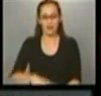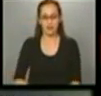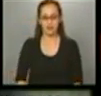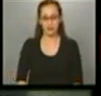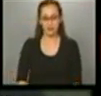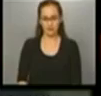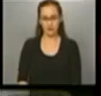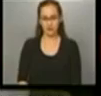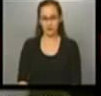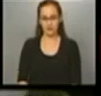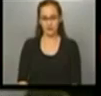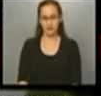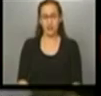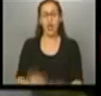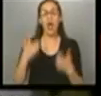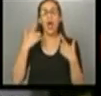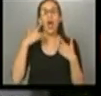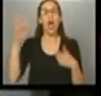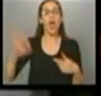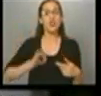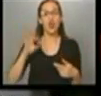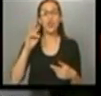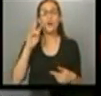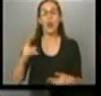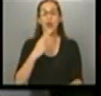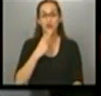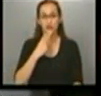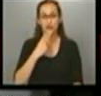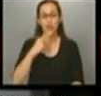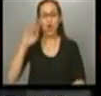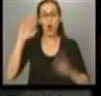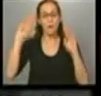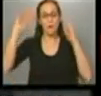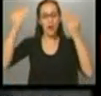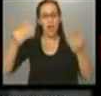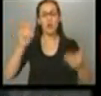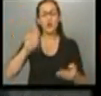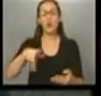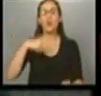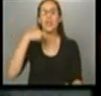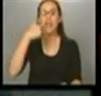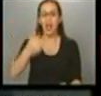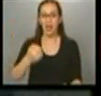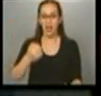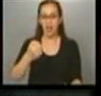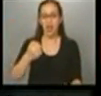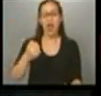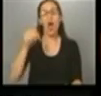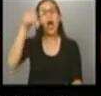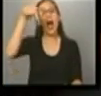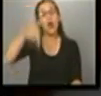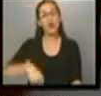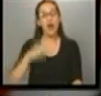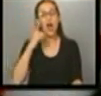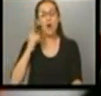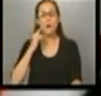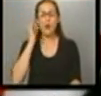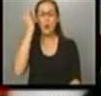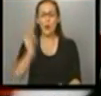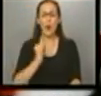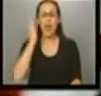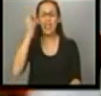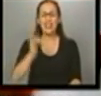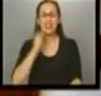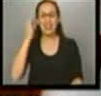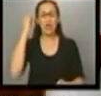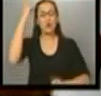Así recordaba en el 2011 a su hija Romina. Ahora, Gustavo Yankelevich contó en radio un sueño en el que se encontró